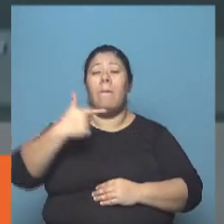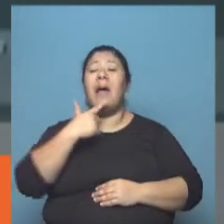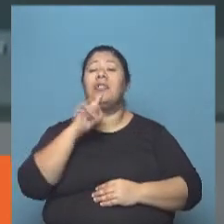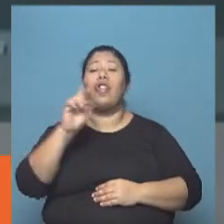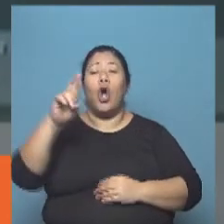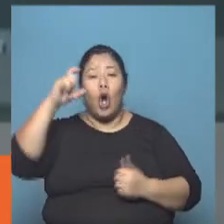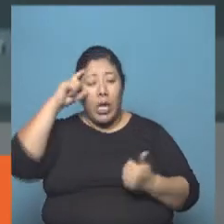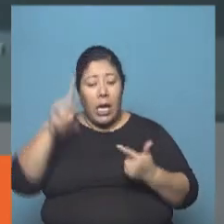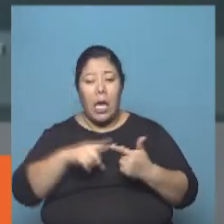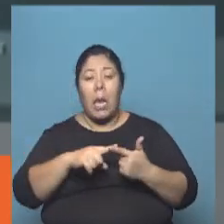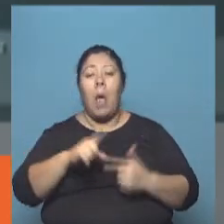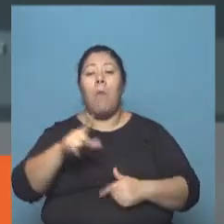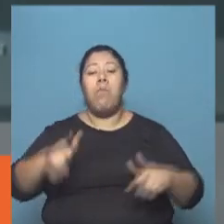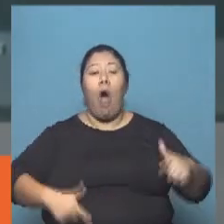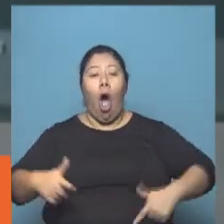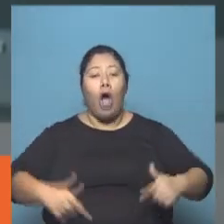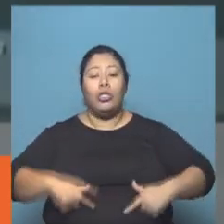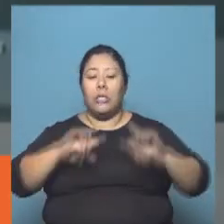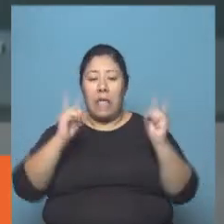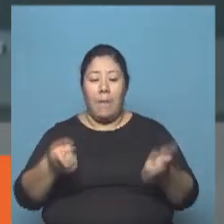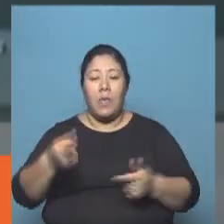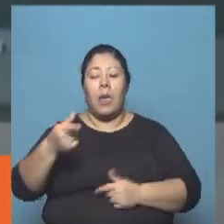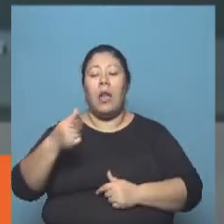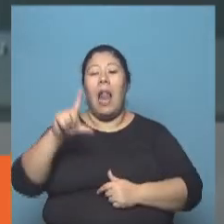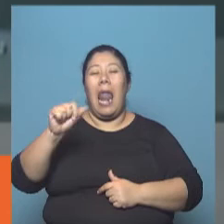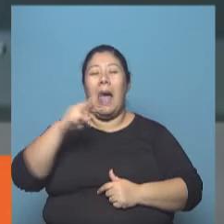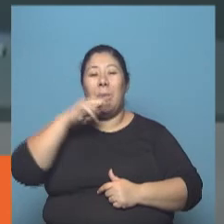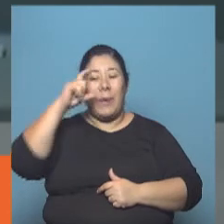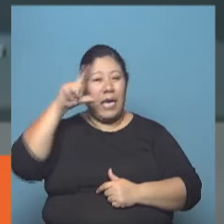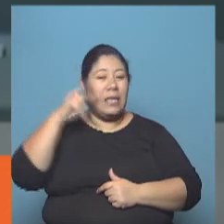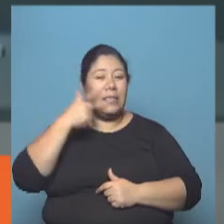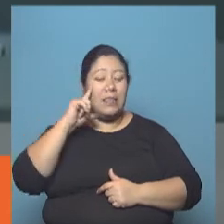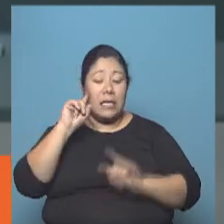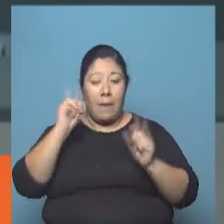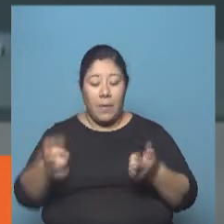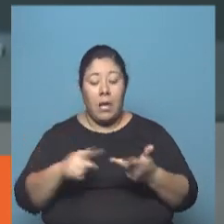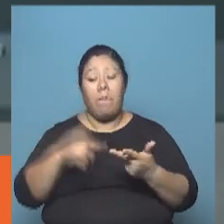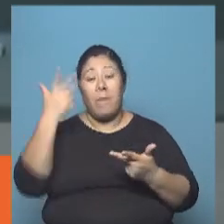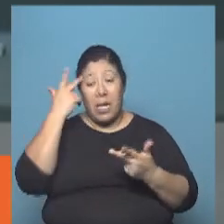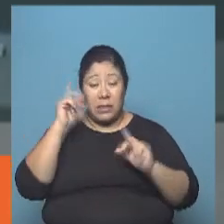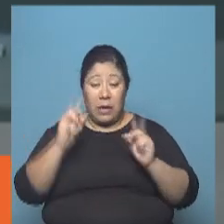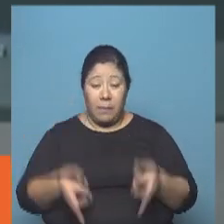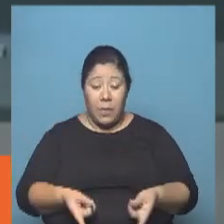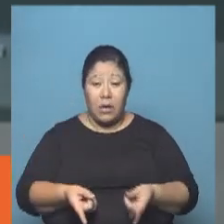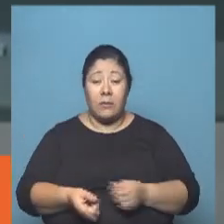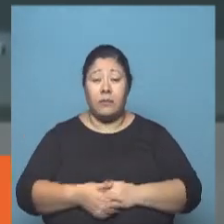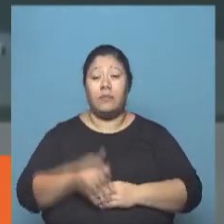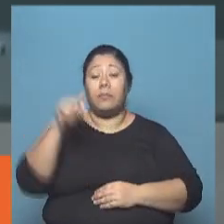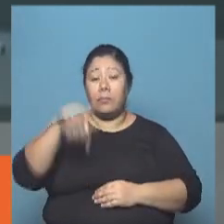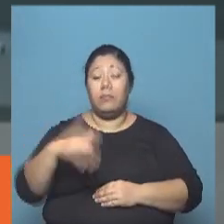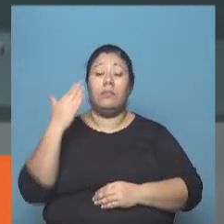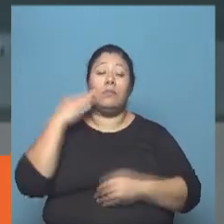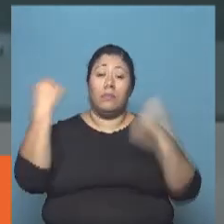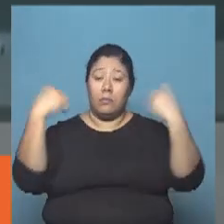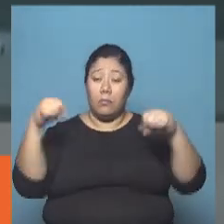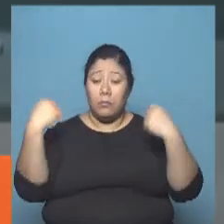así que incorporamos dos futbolistas más, además de lo de Leo. Y bueno, a partir de eso